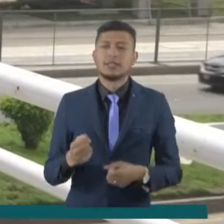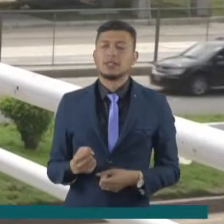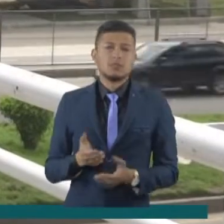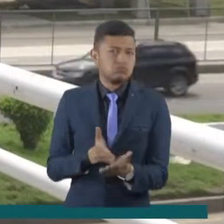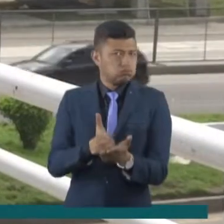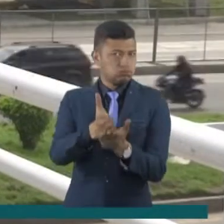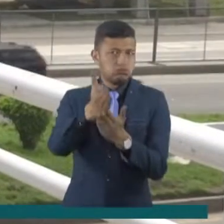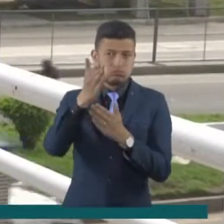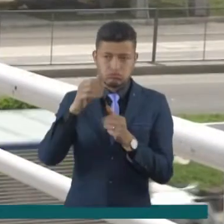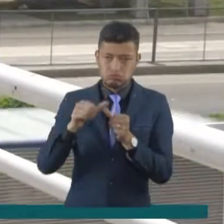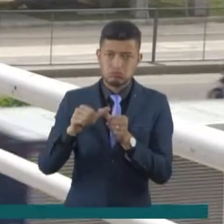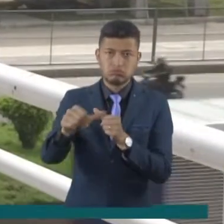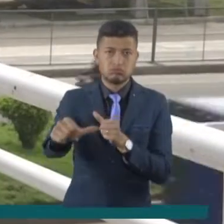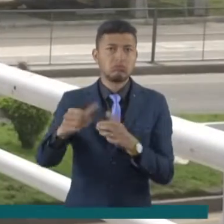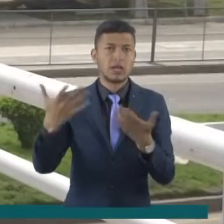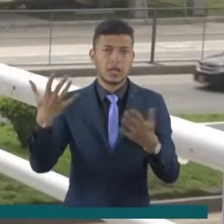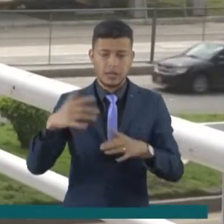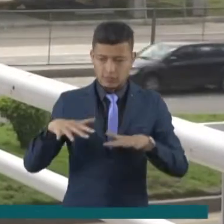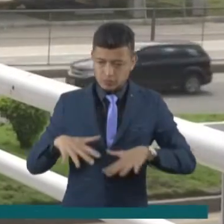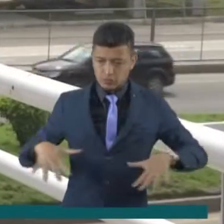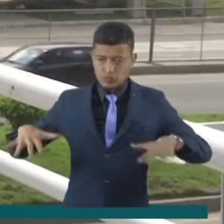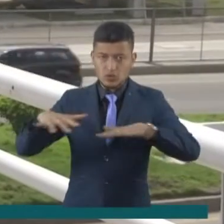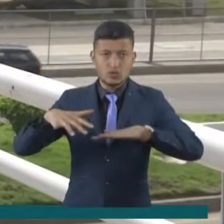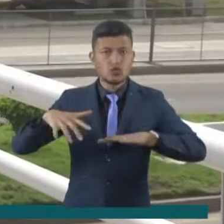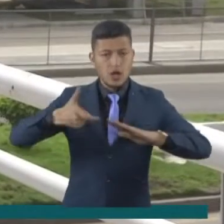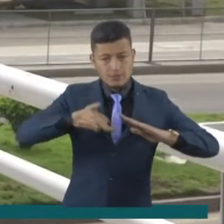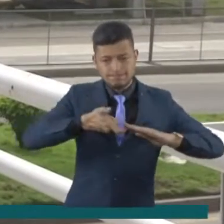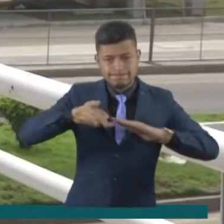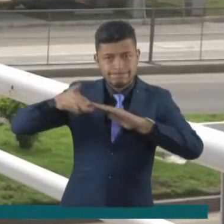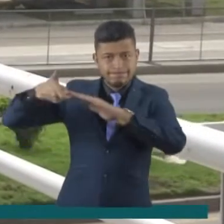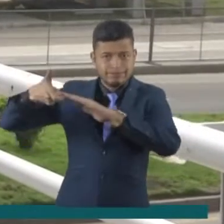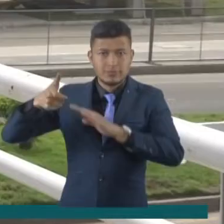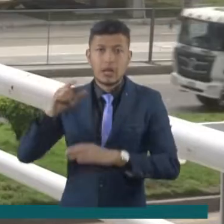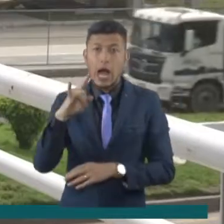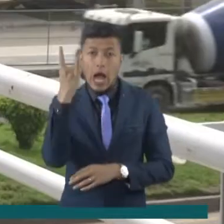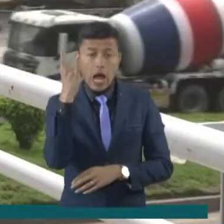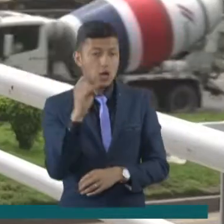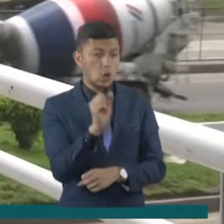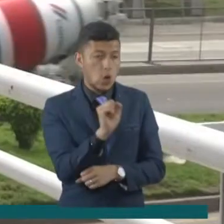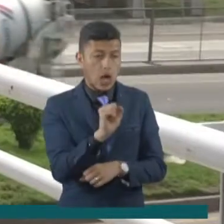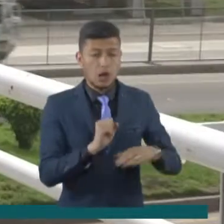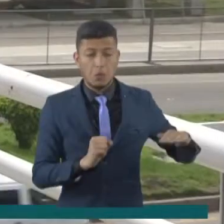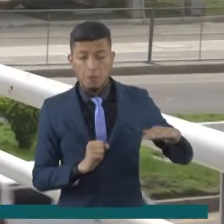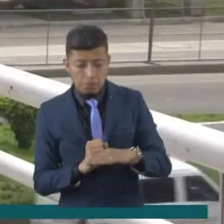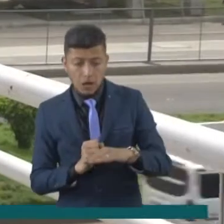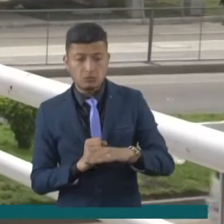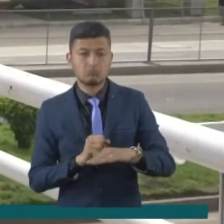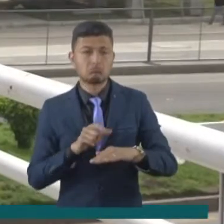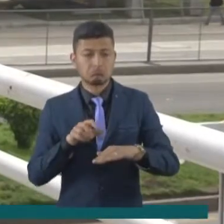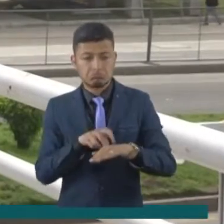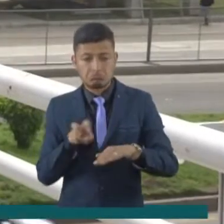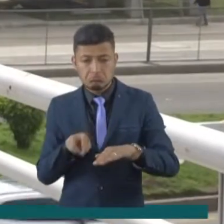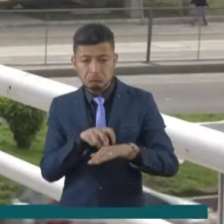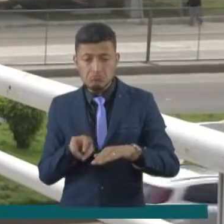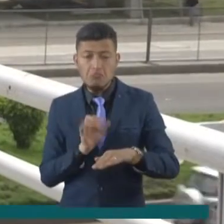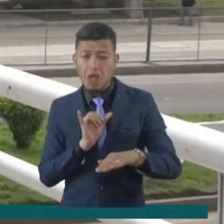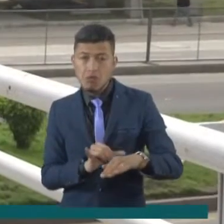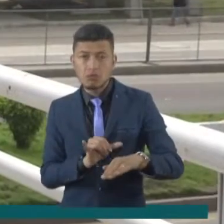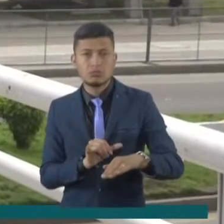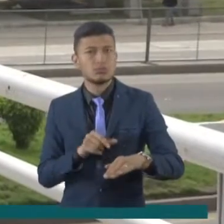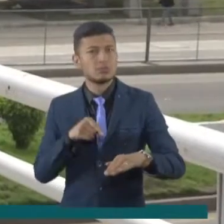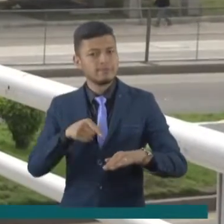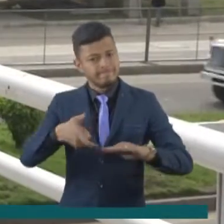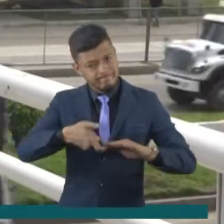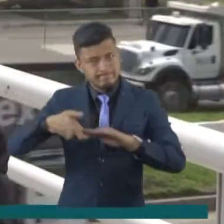mantener de manera permanente una grúa en la zona que se encargue de inmovilizar los vehículos mal estacionados y además